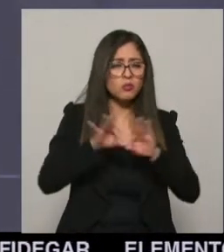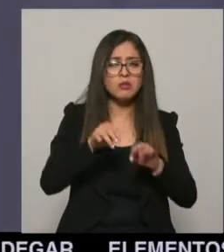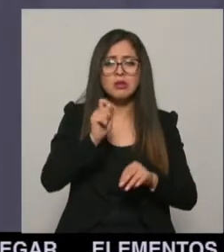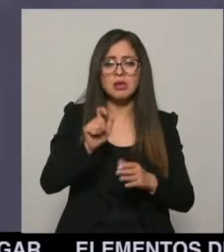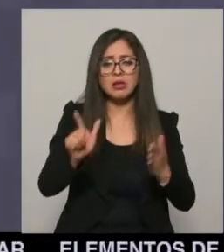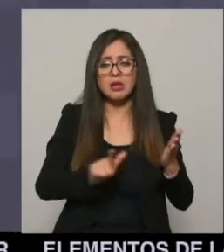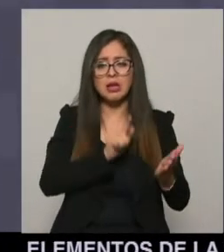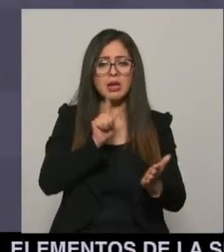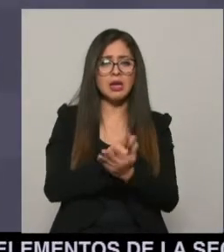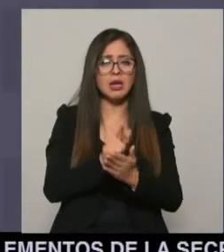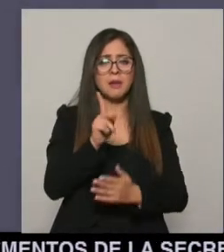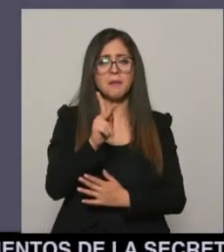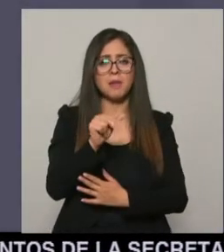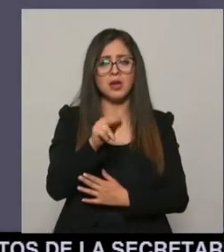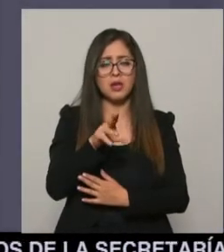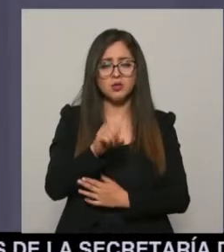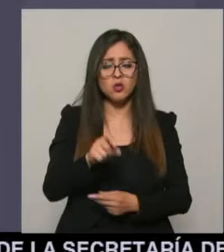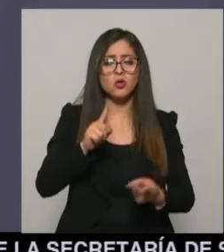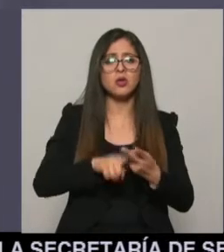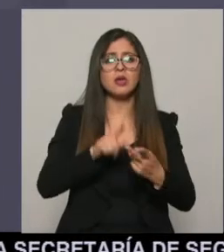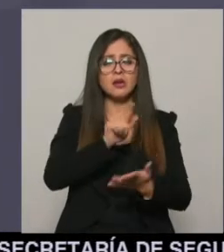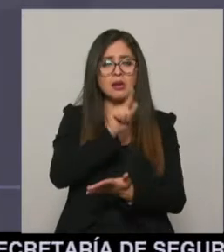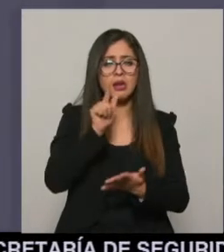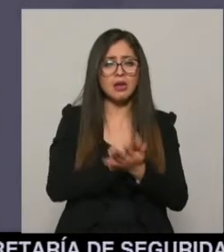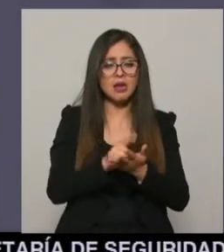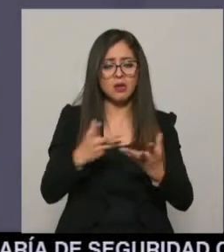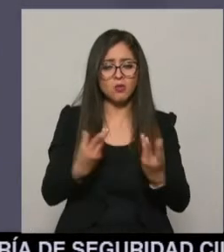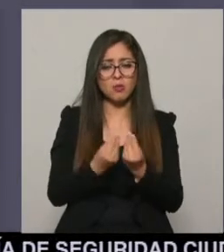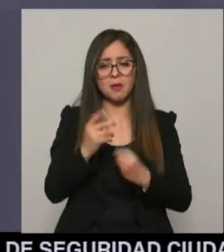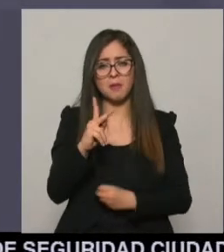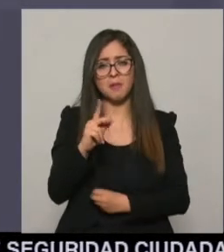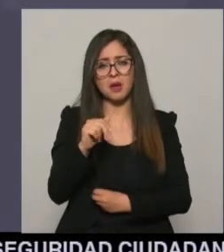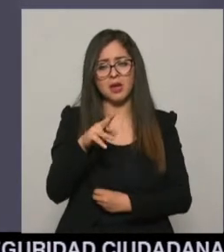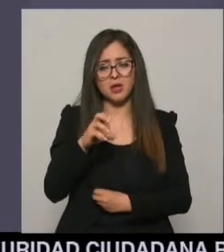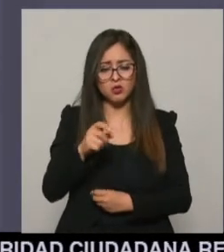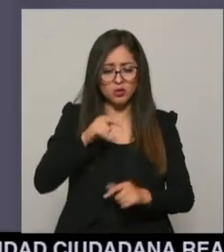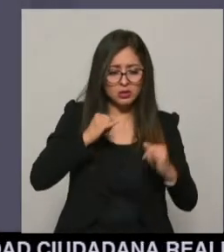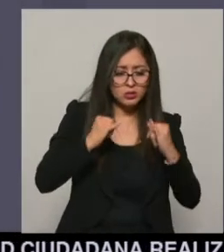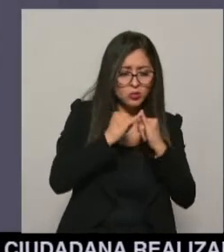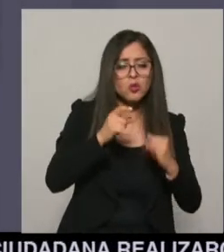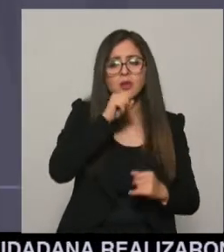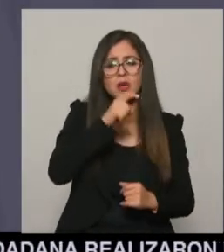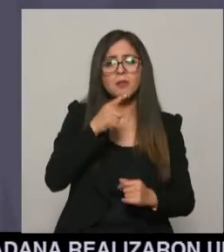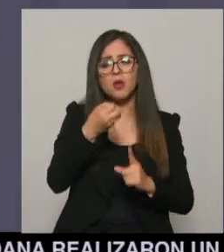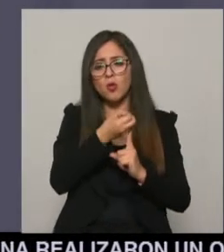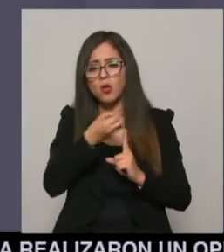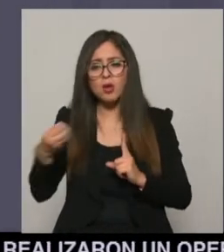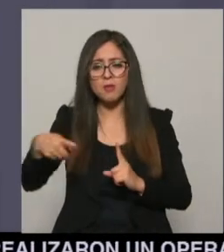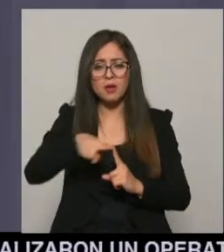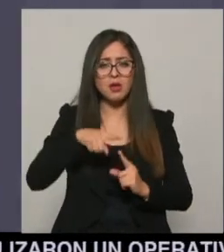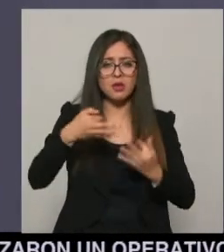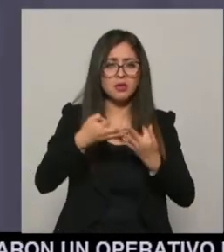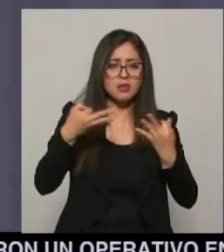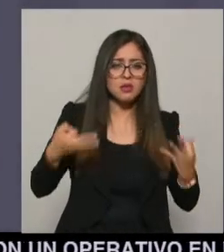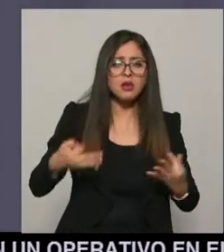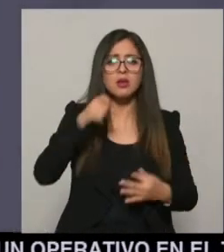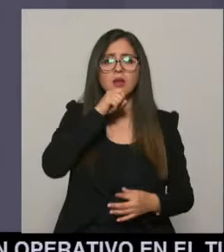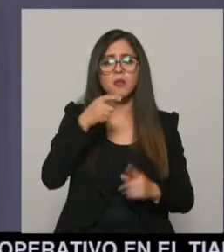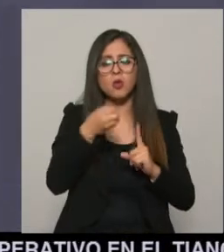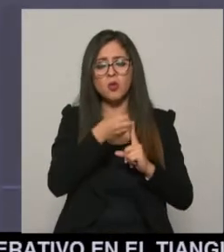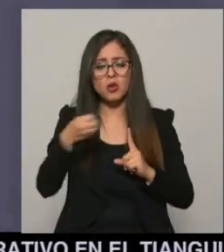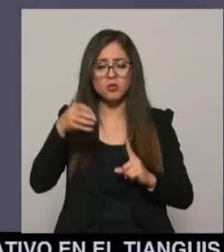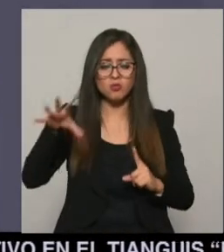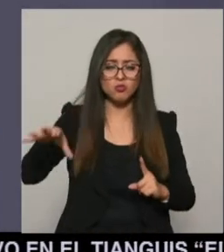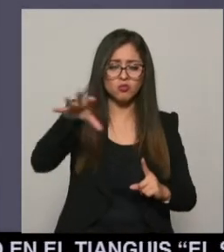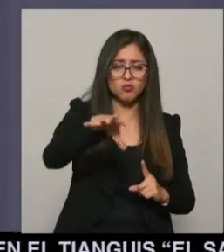ley de planeación, lo que tiene que ver con la ley del Instituto de Planeación, lo que tiene que ver con la ley de ordenamiento territorial, los planes parciales de ordenamiento